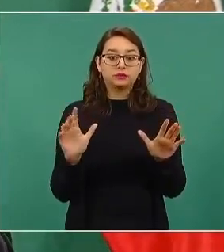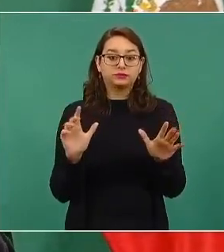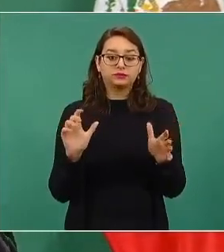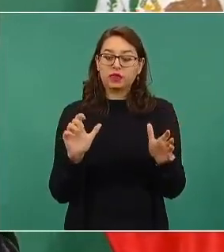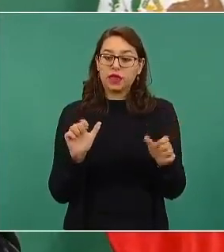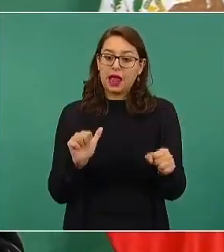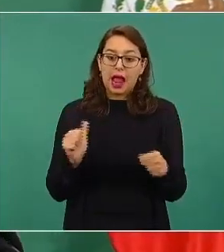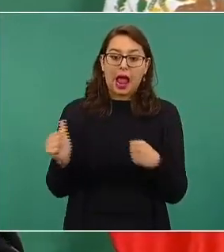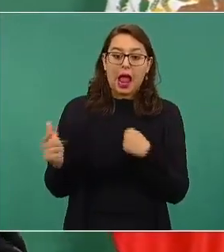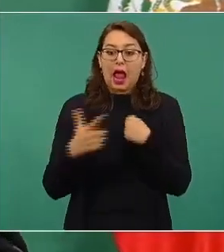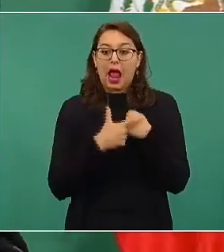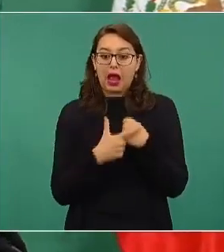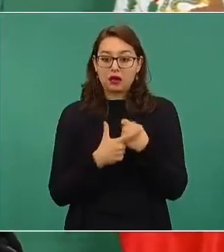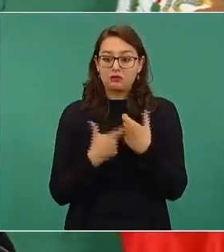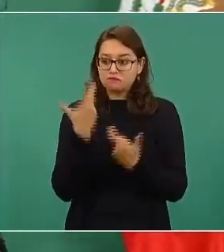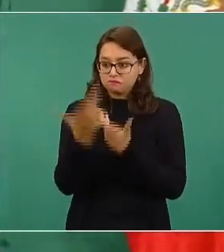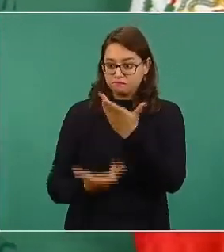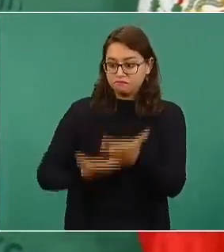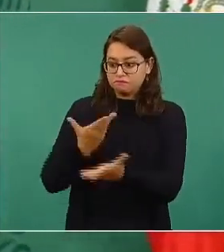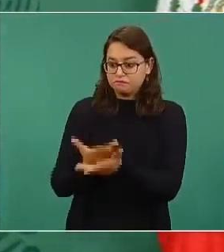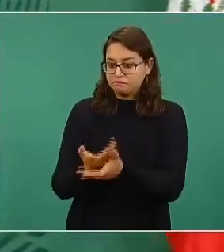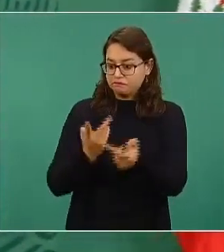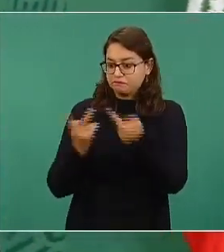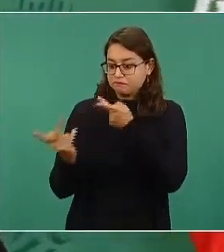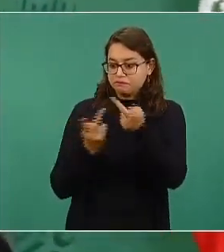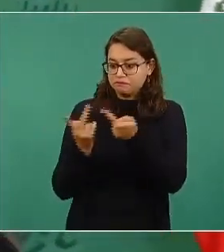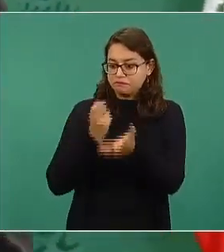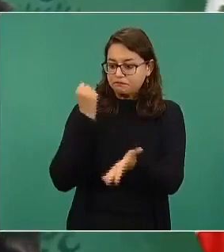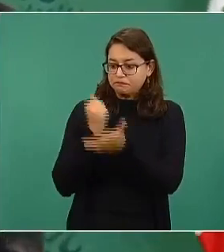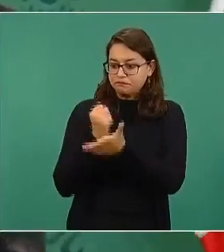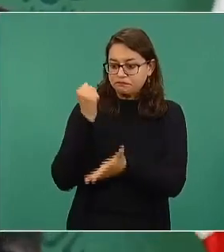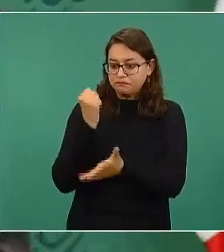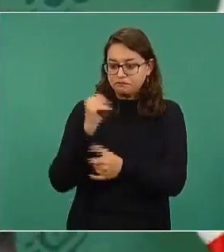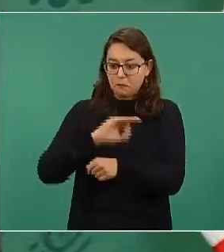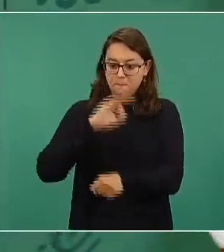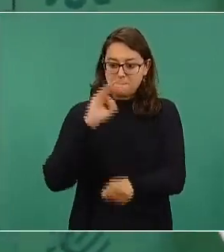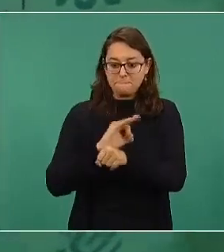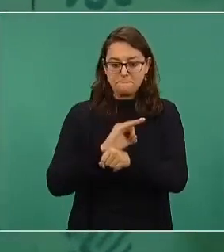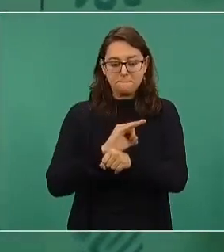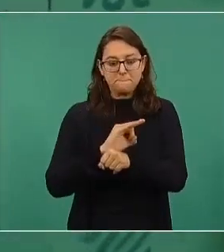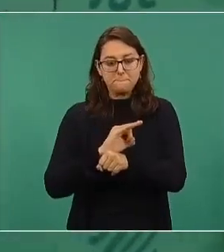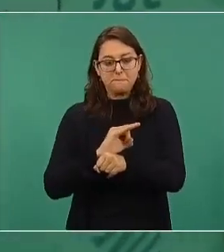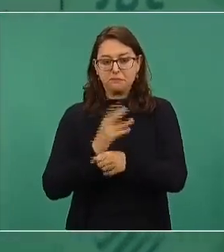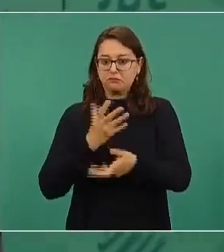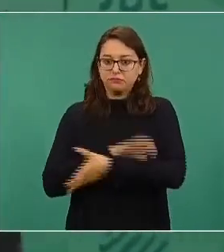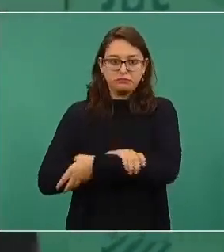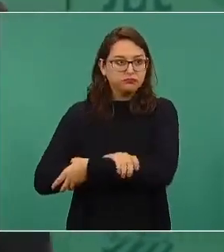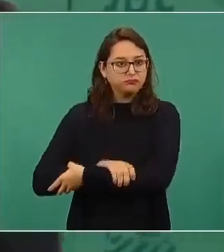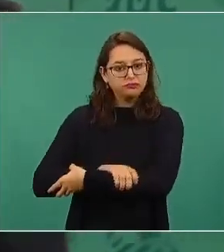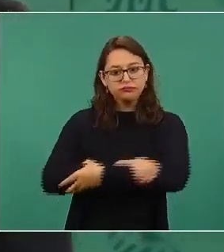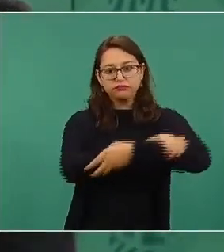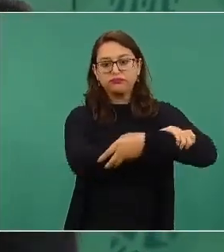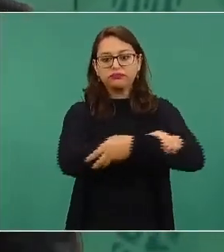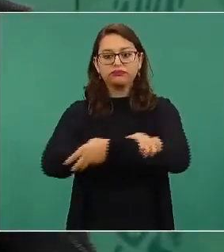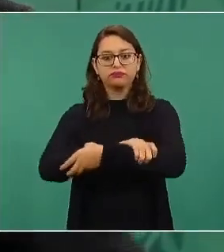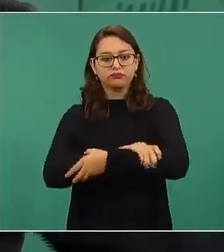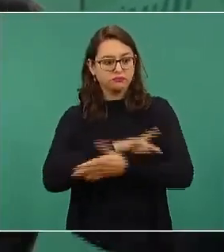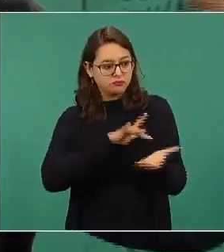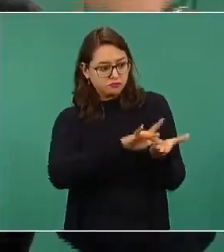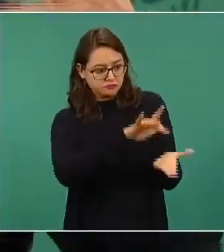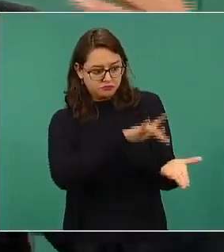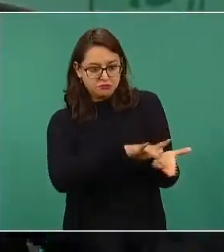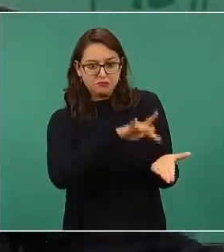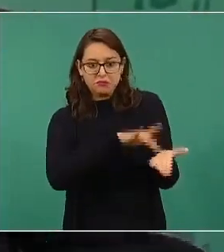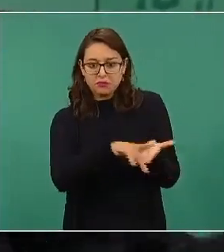aplicar este plan de bienestar y de fraternidad